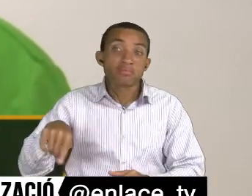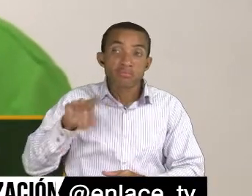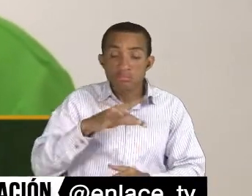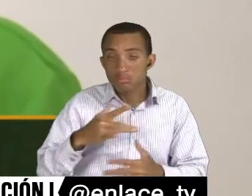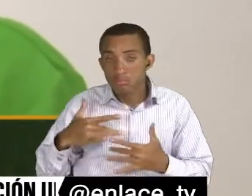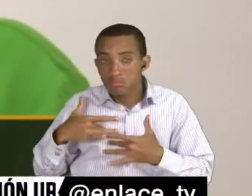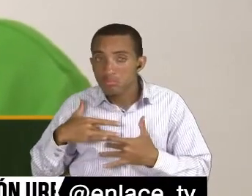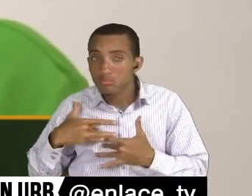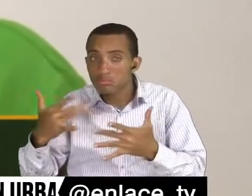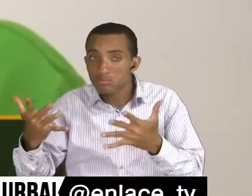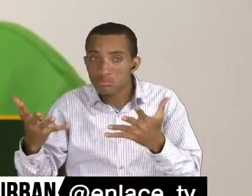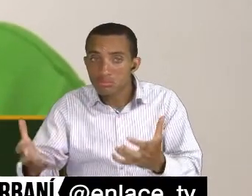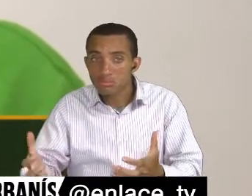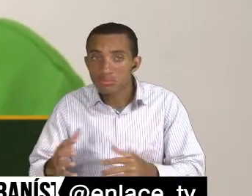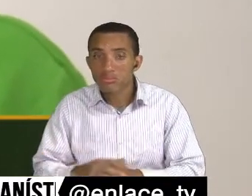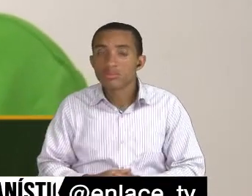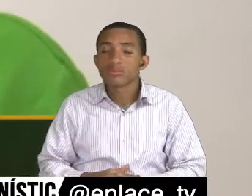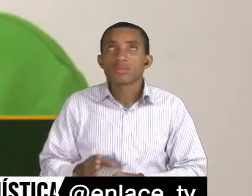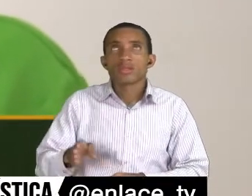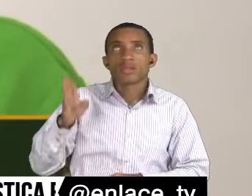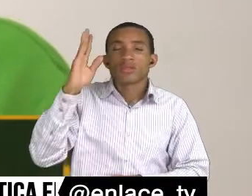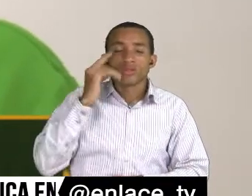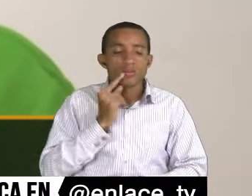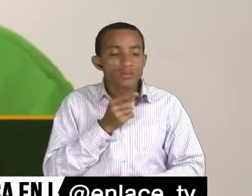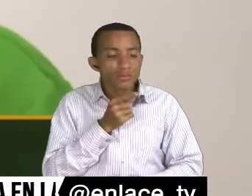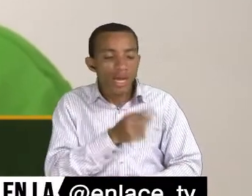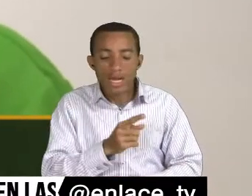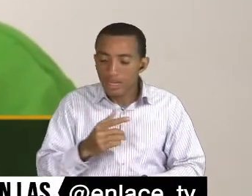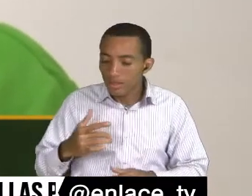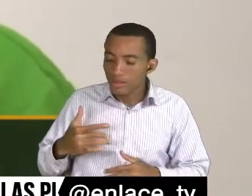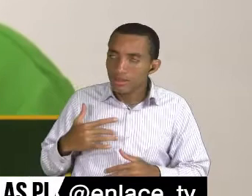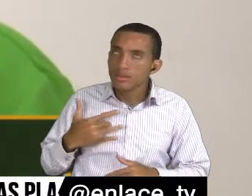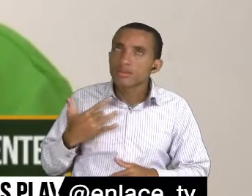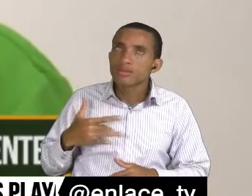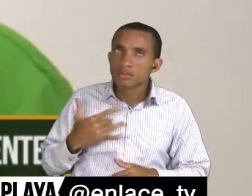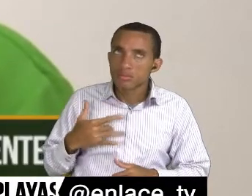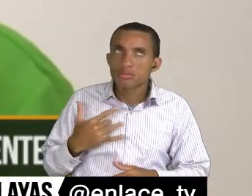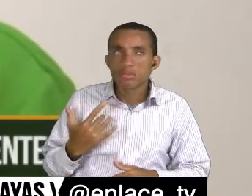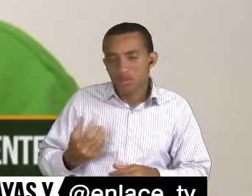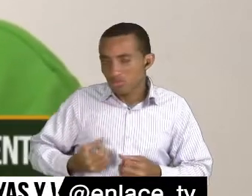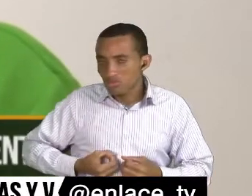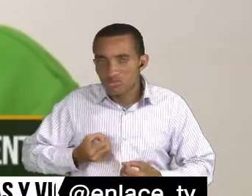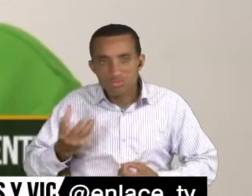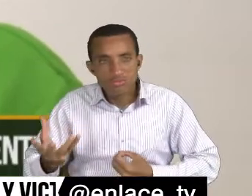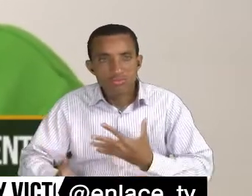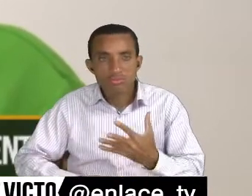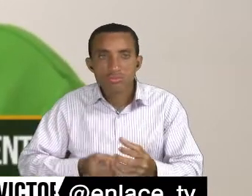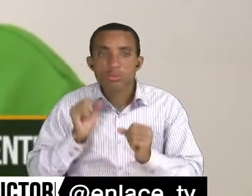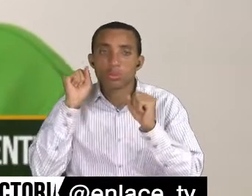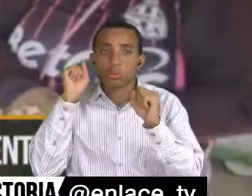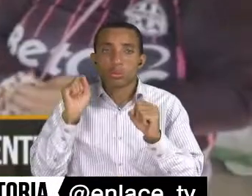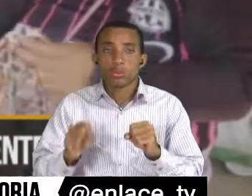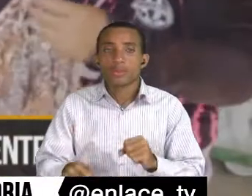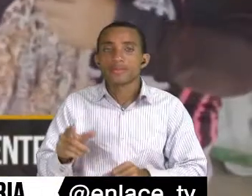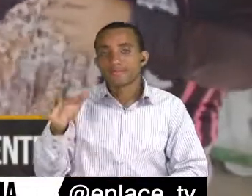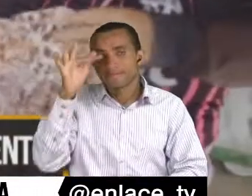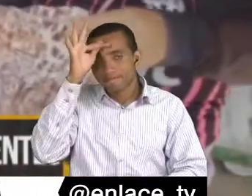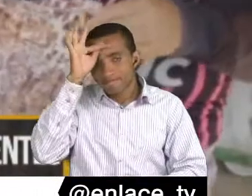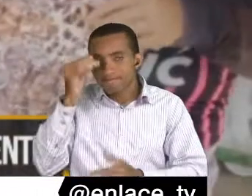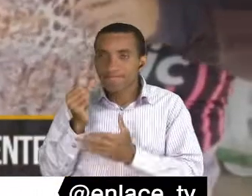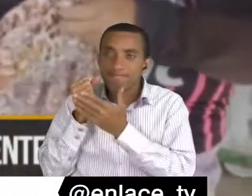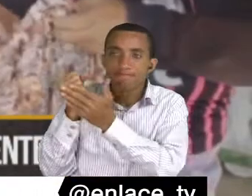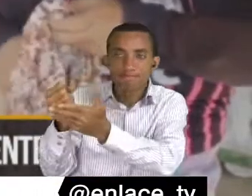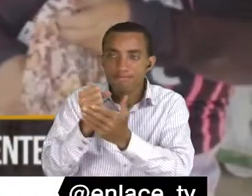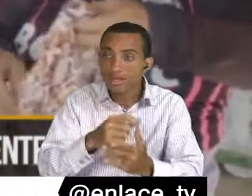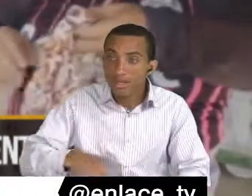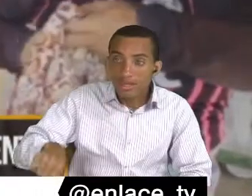que el Señor les coloque a cada uno que nos puedan colaborar para poder ayudar nosotros allí en el hospital a los necesitados. A diario, decenas